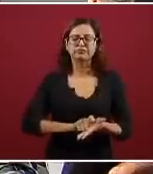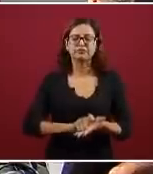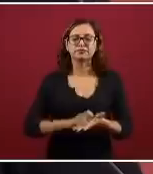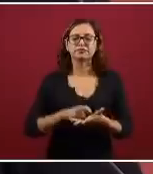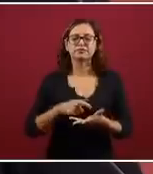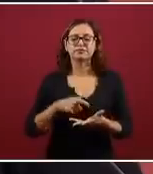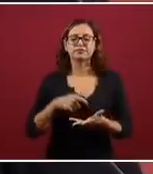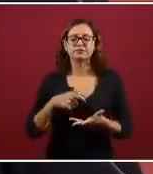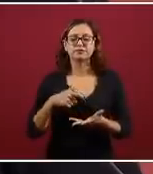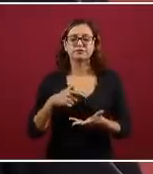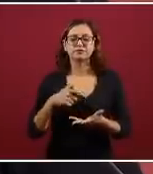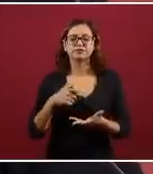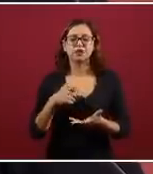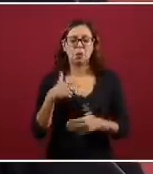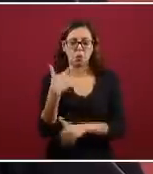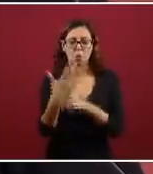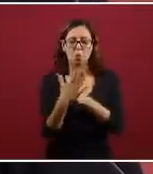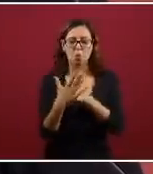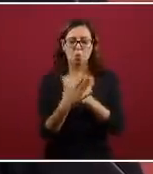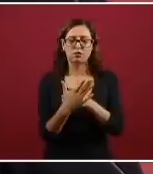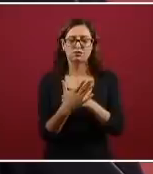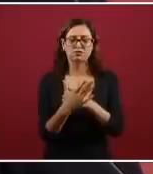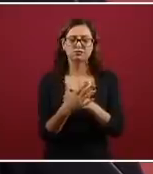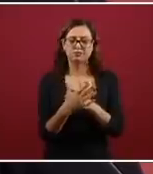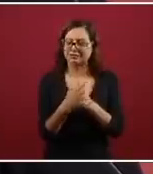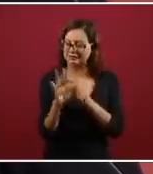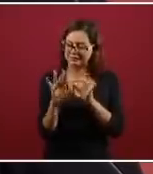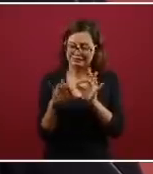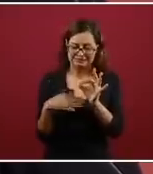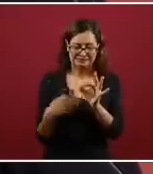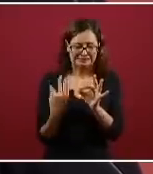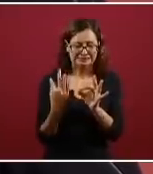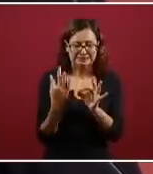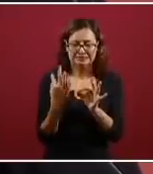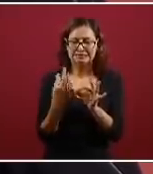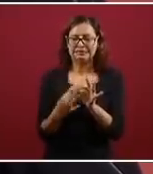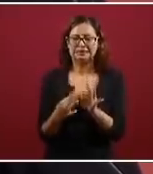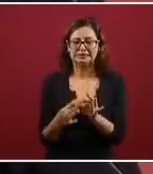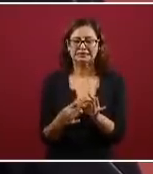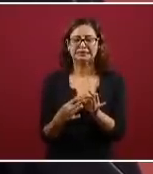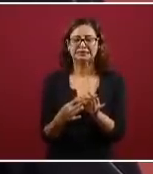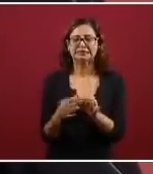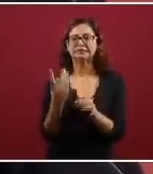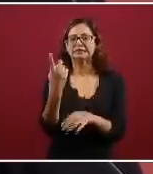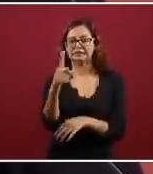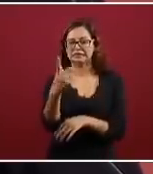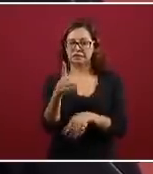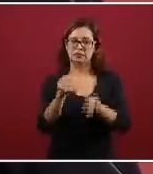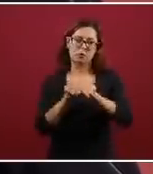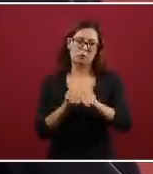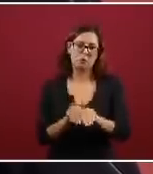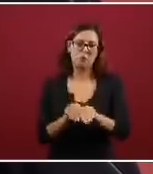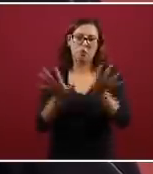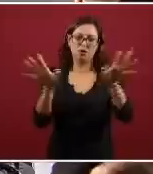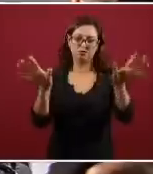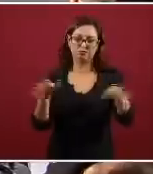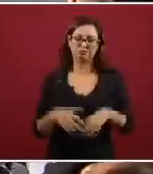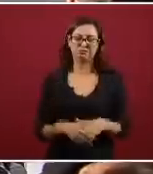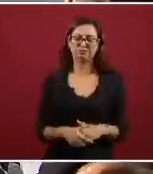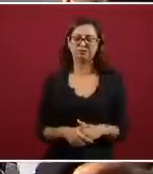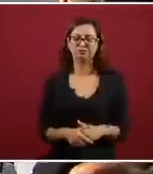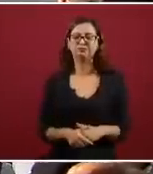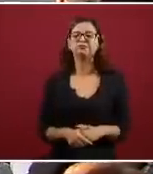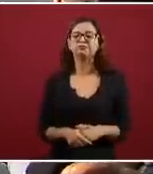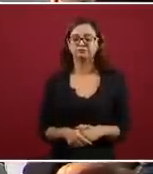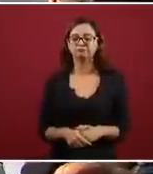voy a terminar este libro que va a estar para diciembre. ¿Sí?